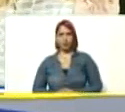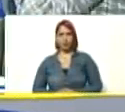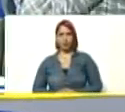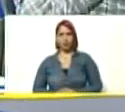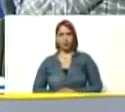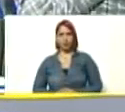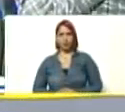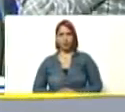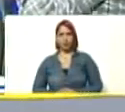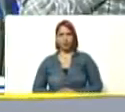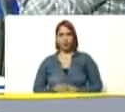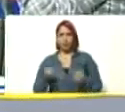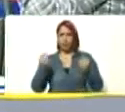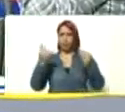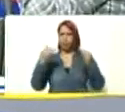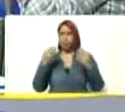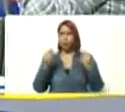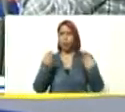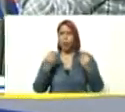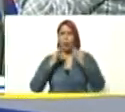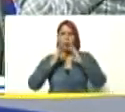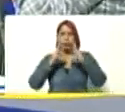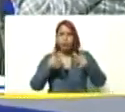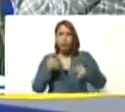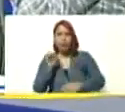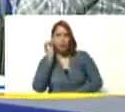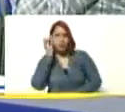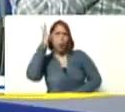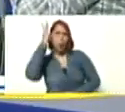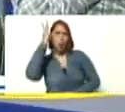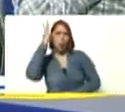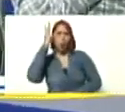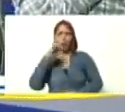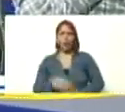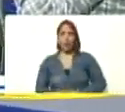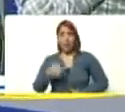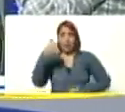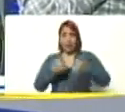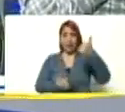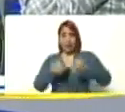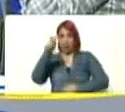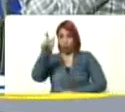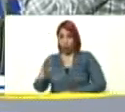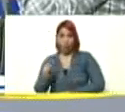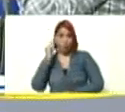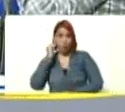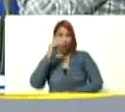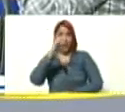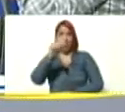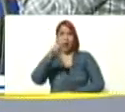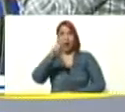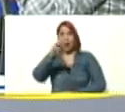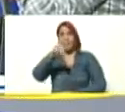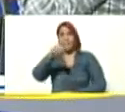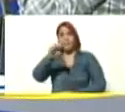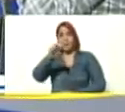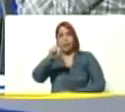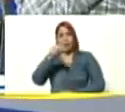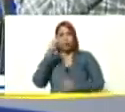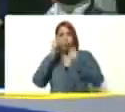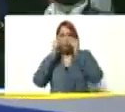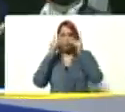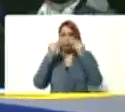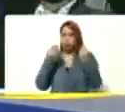Y conté cómo surgió la candidatura del almirante en jefa Carmen Meléndez, y me